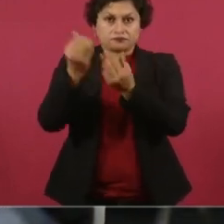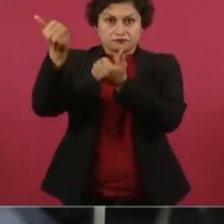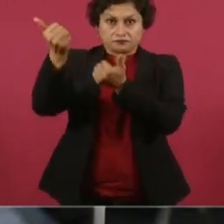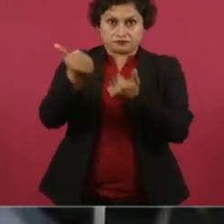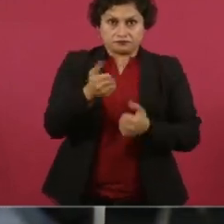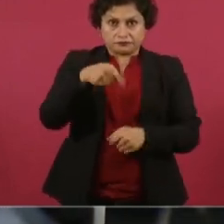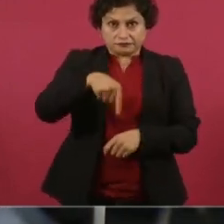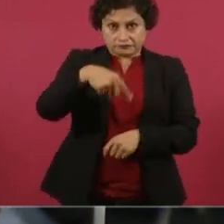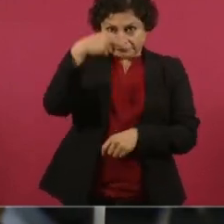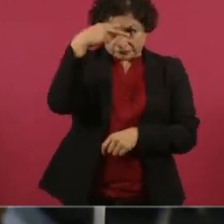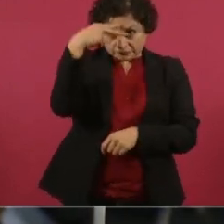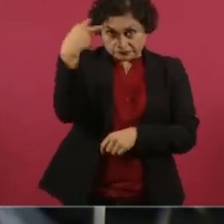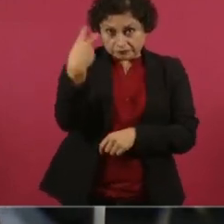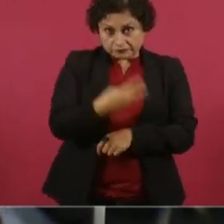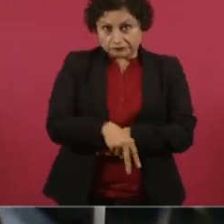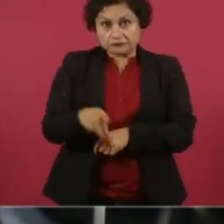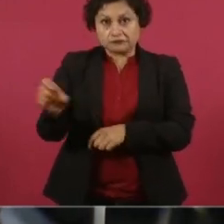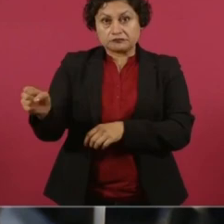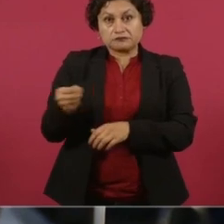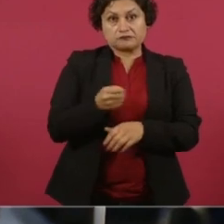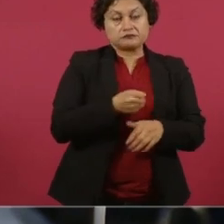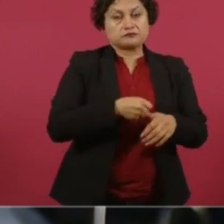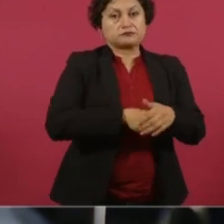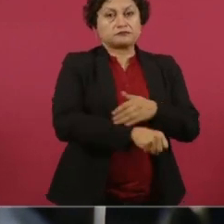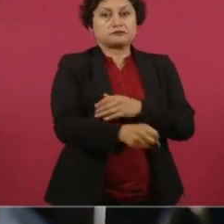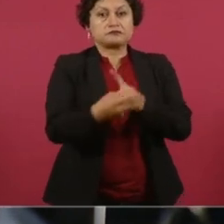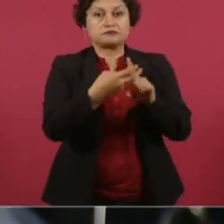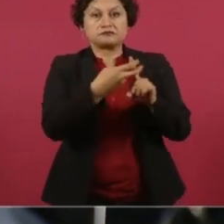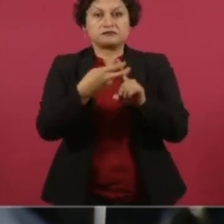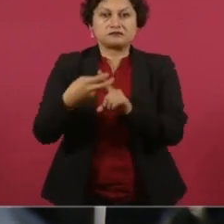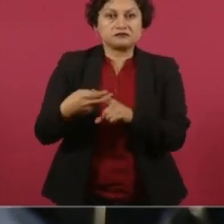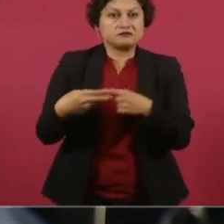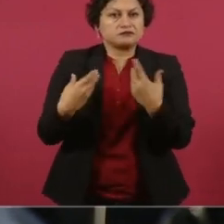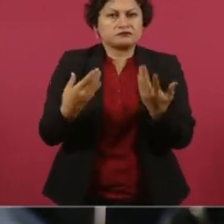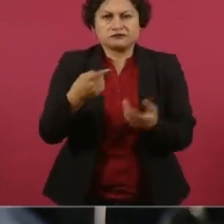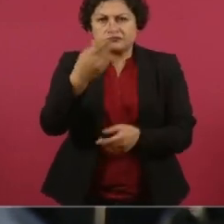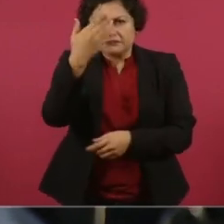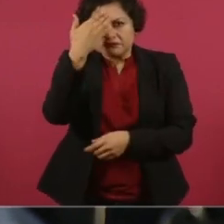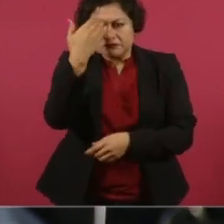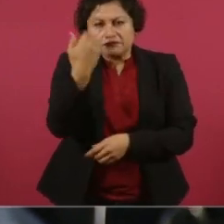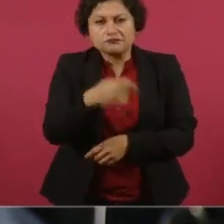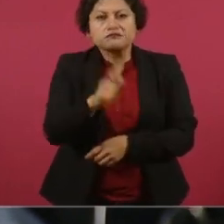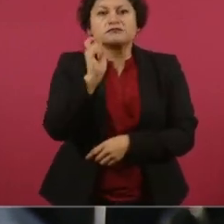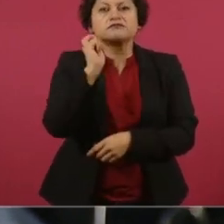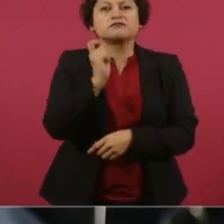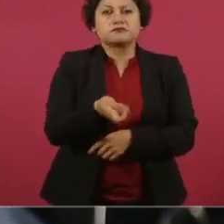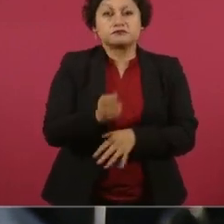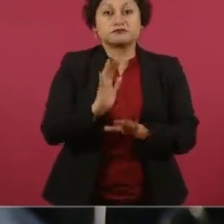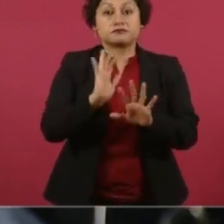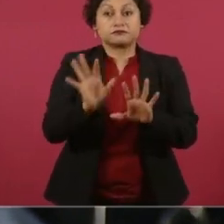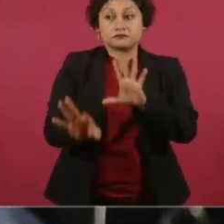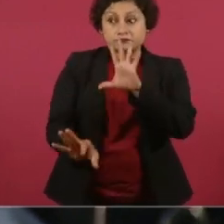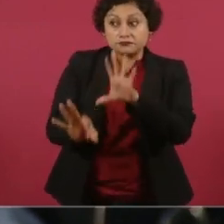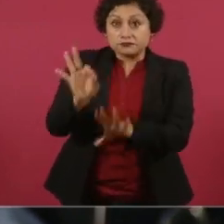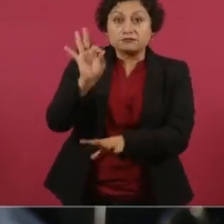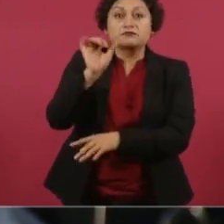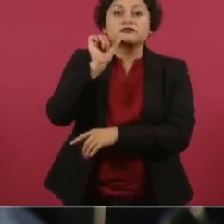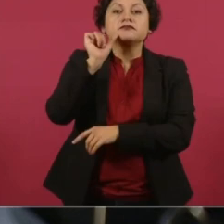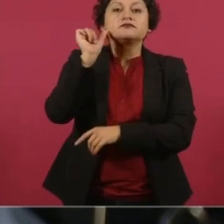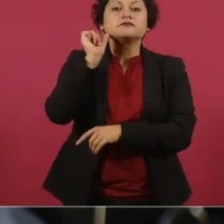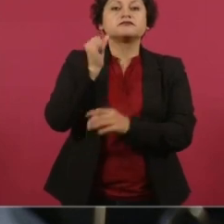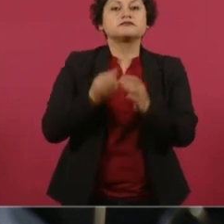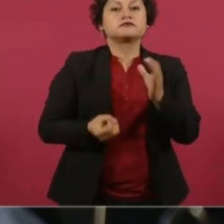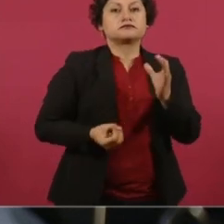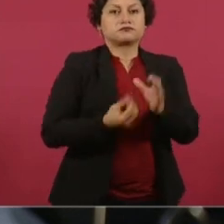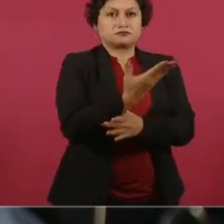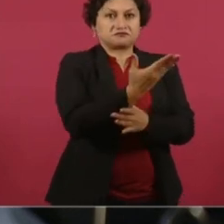México? ¿Fueron retenidas? ¿Fueron secuestradas? ¿Qué es lo que se sabe? Ya las liberaron, ya las encontraron el día de ayer, pero